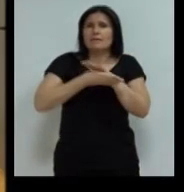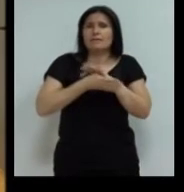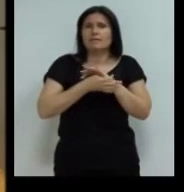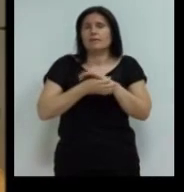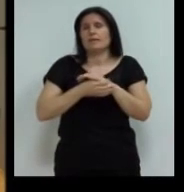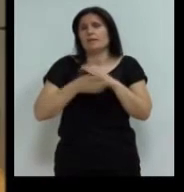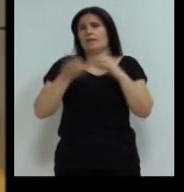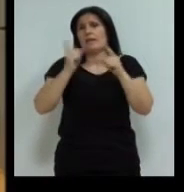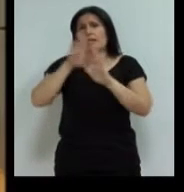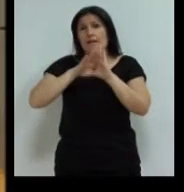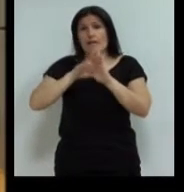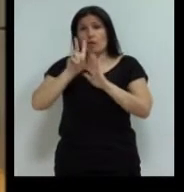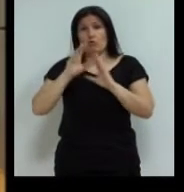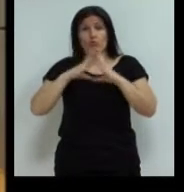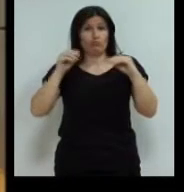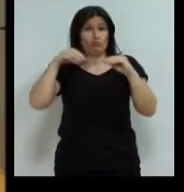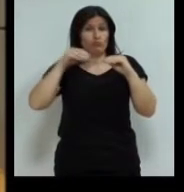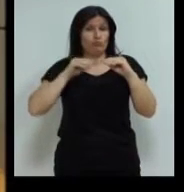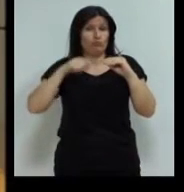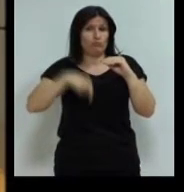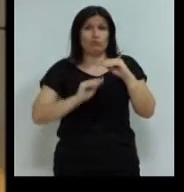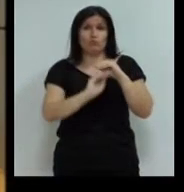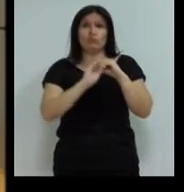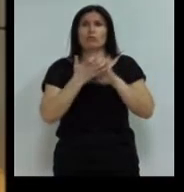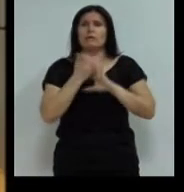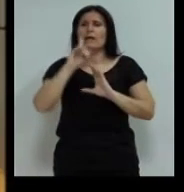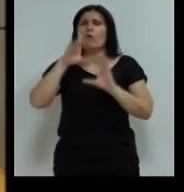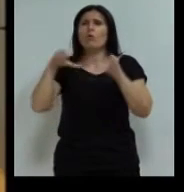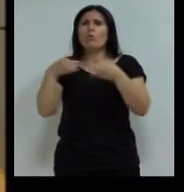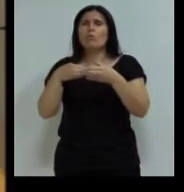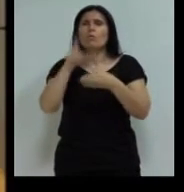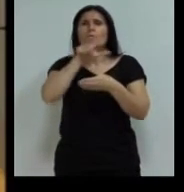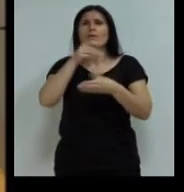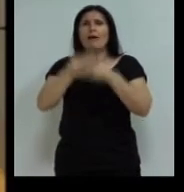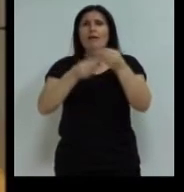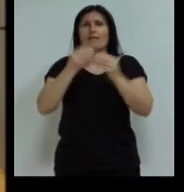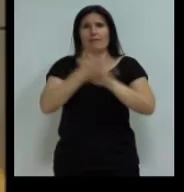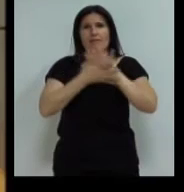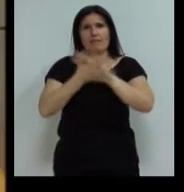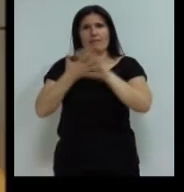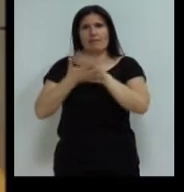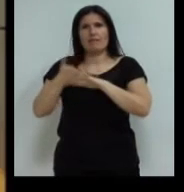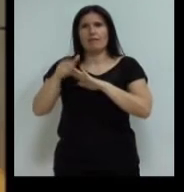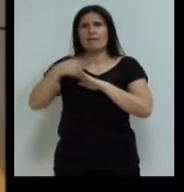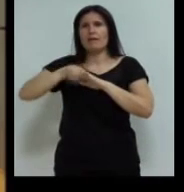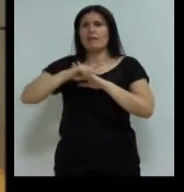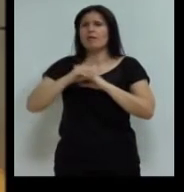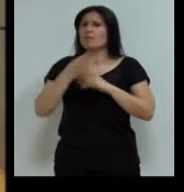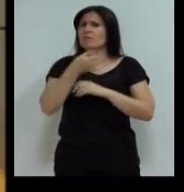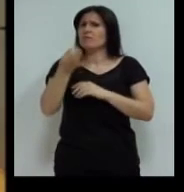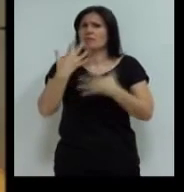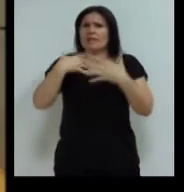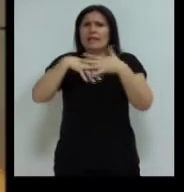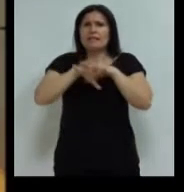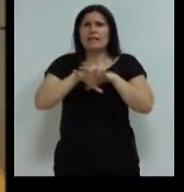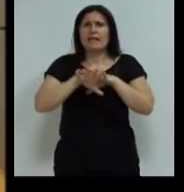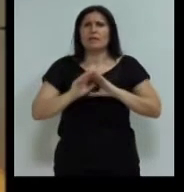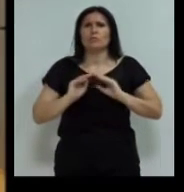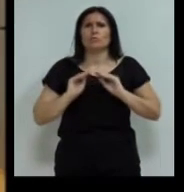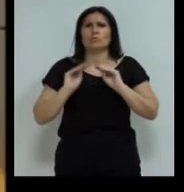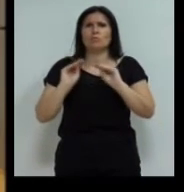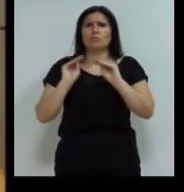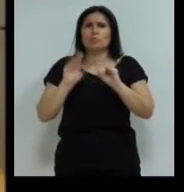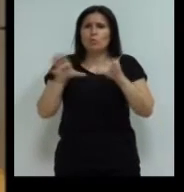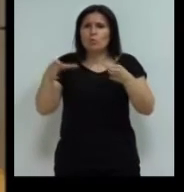2, pues resulta que tenía a un grupo de personas que hacían lengua de signos, que estaban perfectamente integradas con